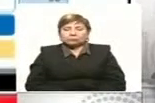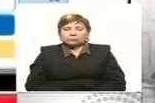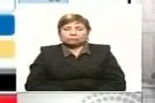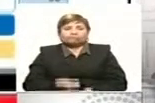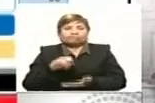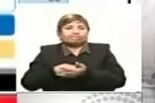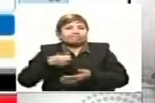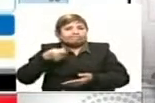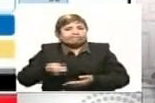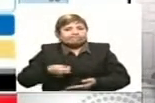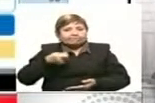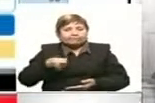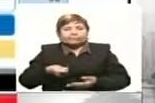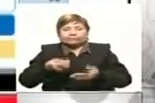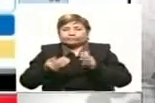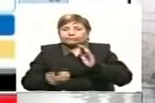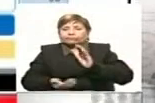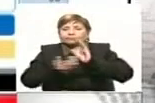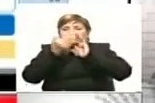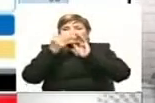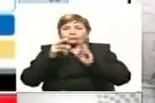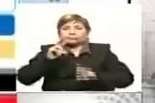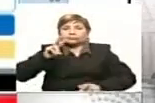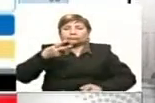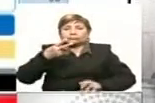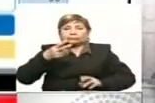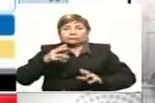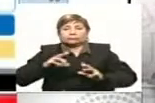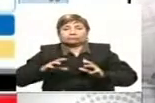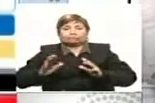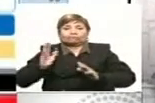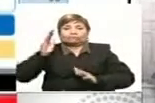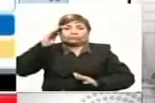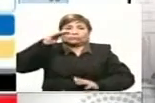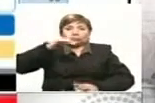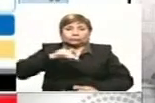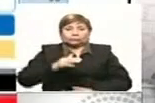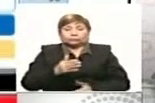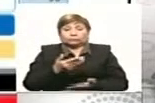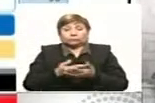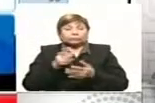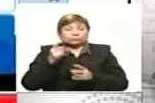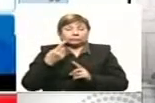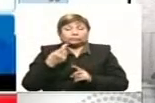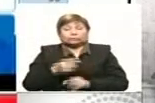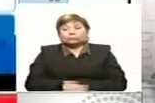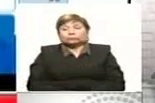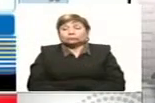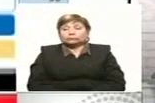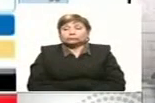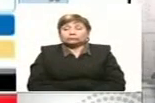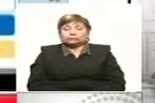pagó para enfrentar la segunda ola, ¿no? Y la primera también.